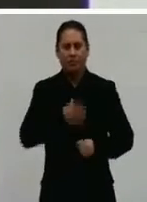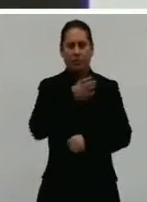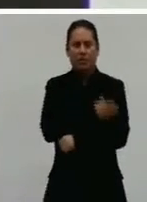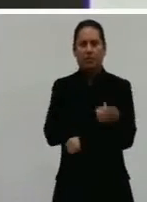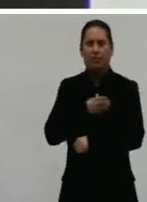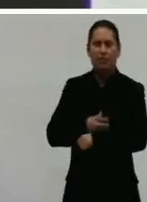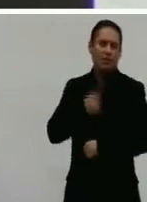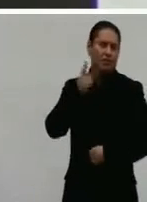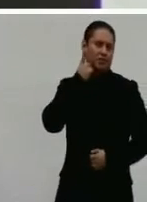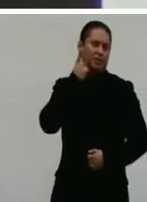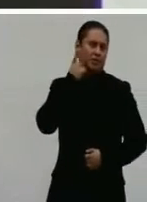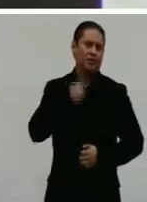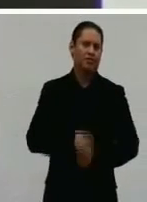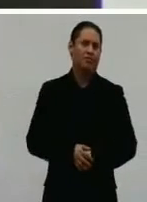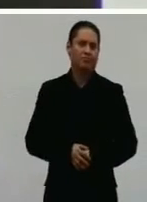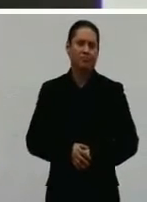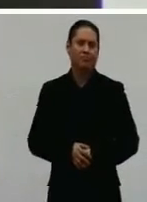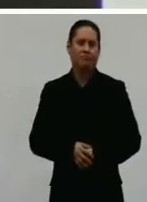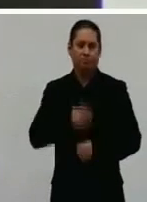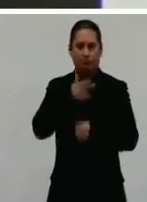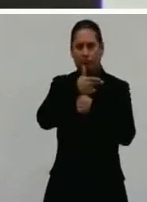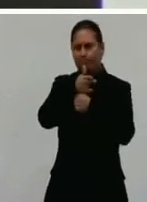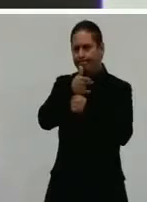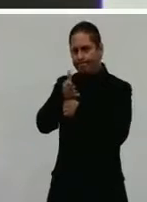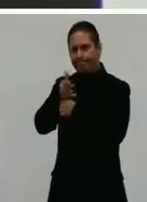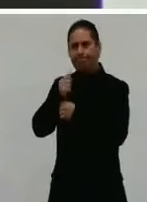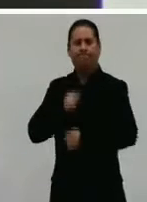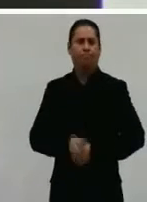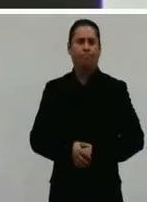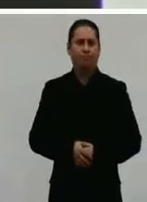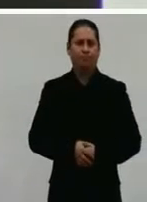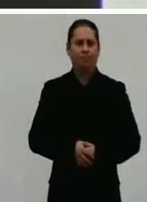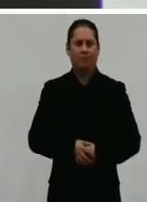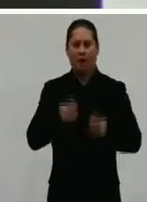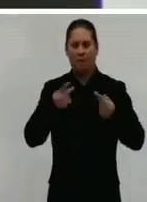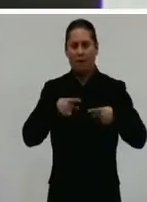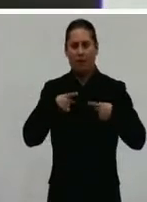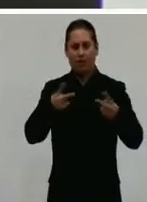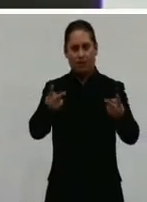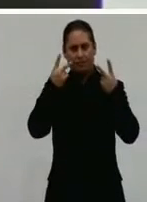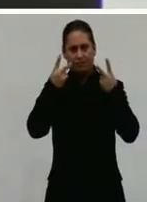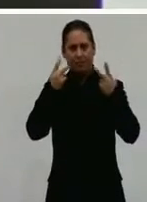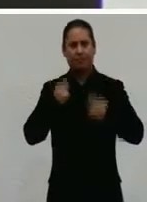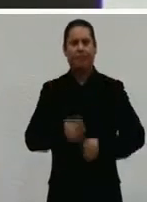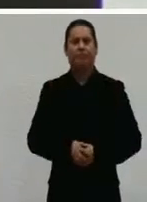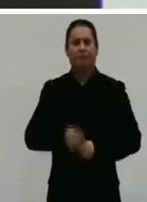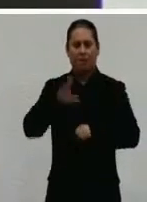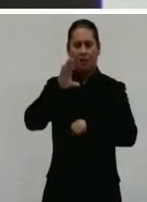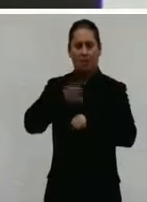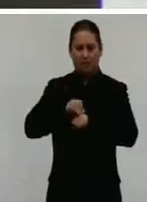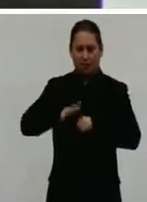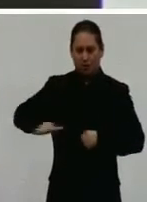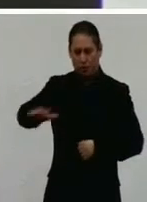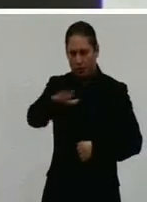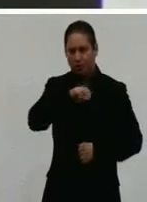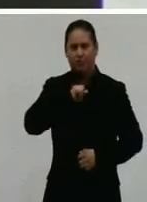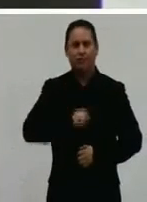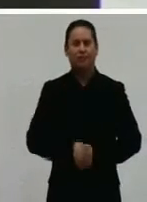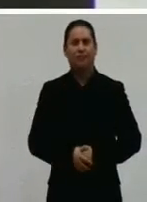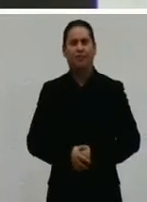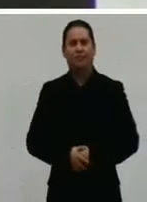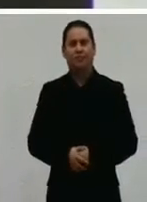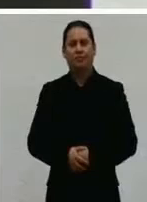compañeras diputadas medios de comunicación al pueblo de chiapas con el permiso de todos ustedes